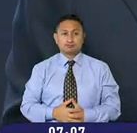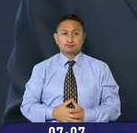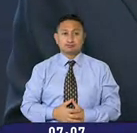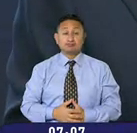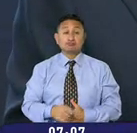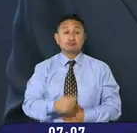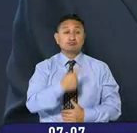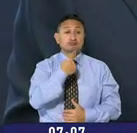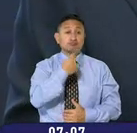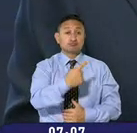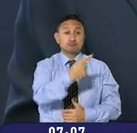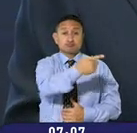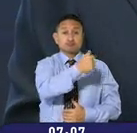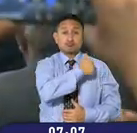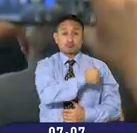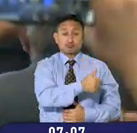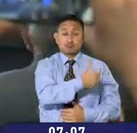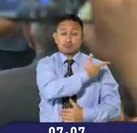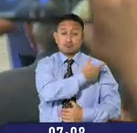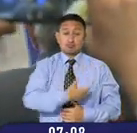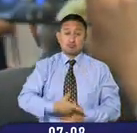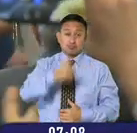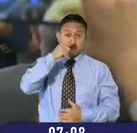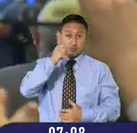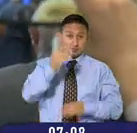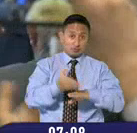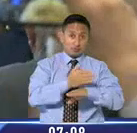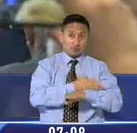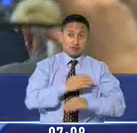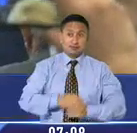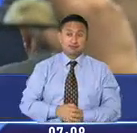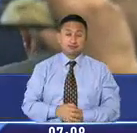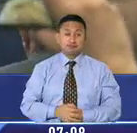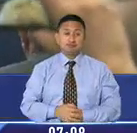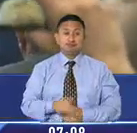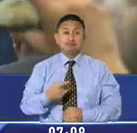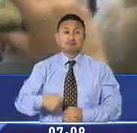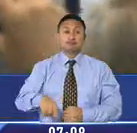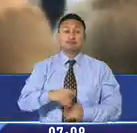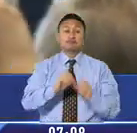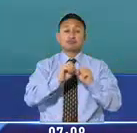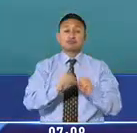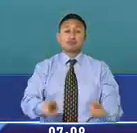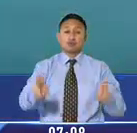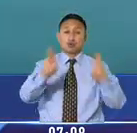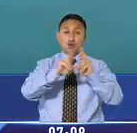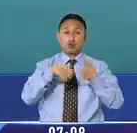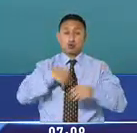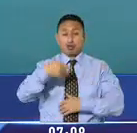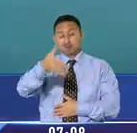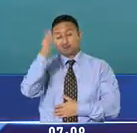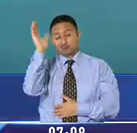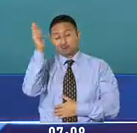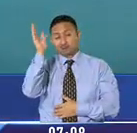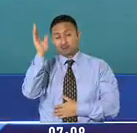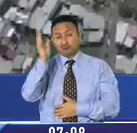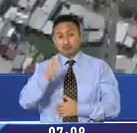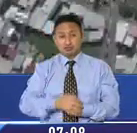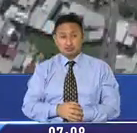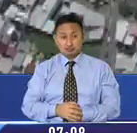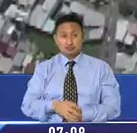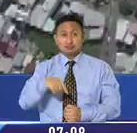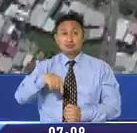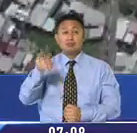El anuncio lo hizo el presidente Guillermo Lasso meses atrás, en una conferencia de las Naciones Unidas sobre el cambio climático, y